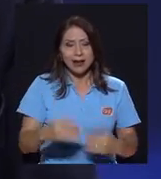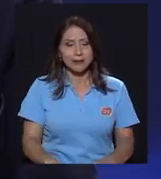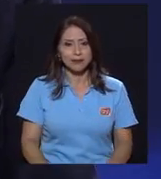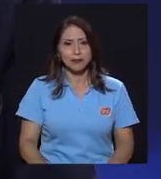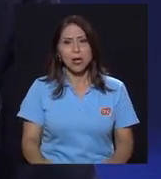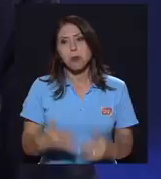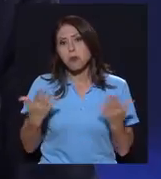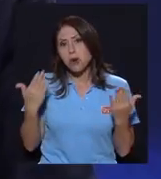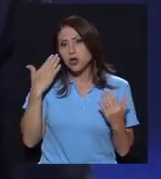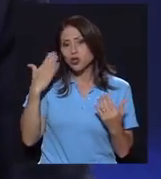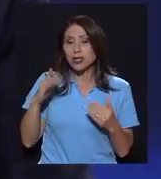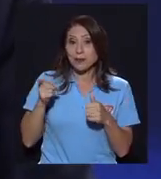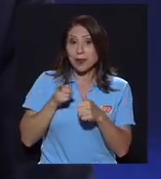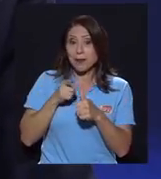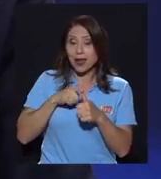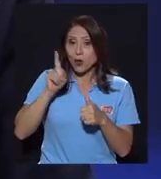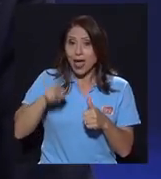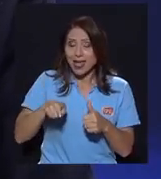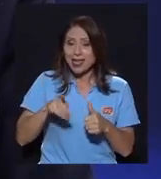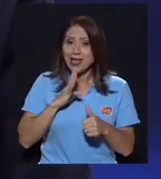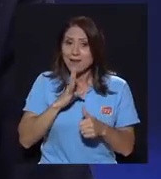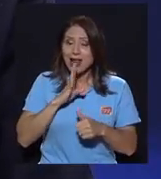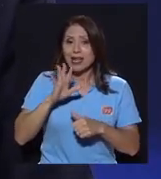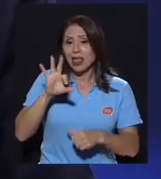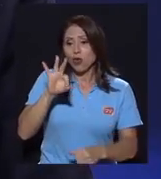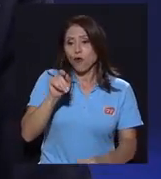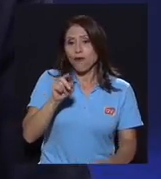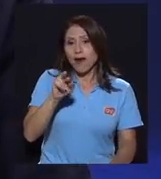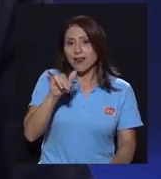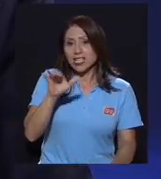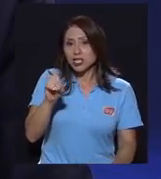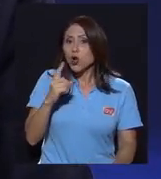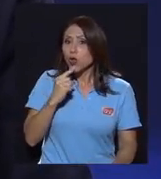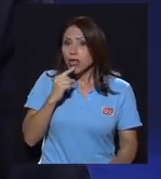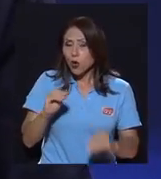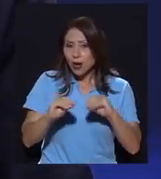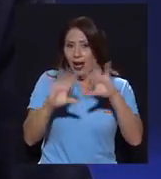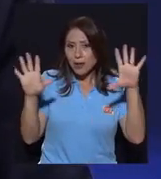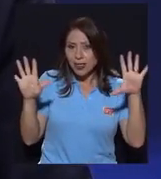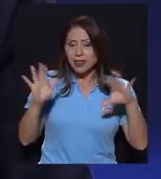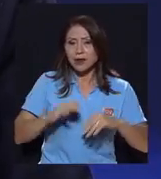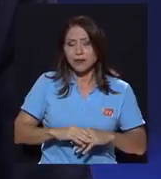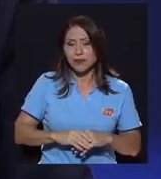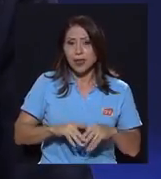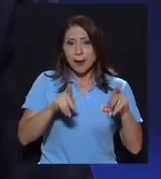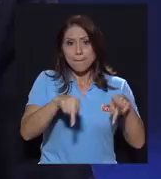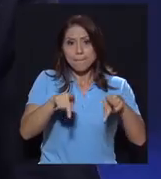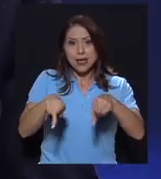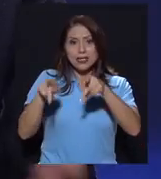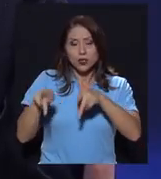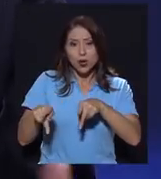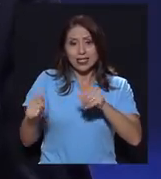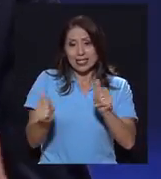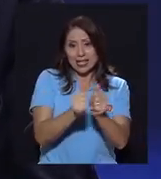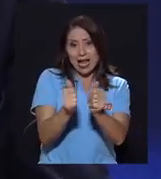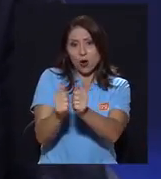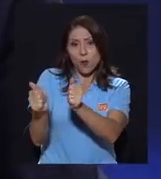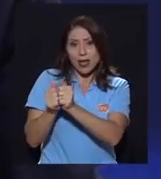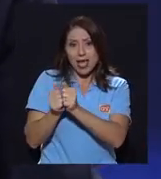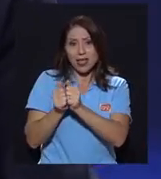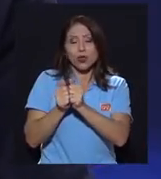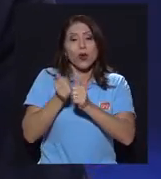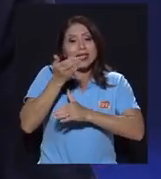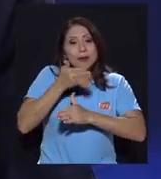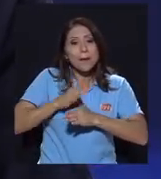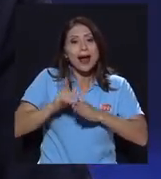bueno vamos a ver primero hay que aclarar que 2 fabricio lo manifestó claramente que las personas que están acompañando son parte de un